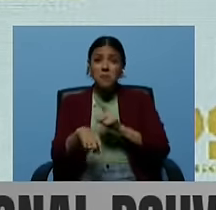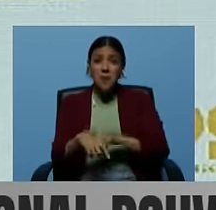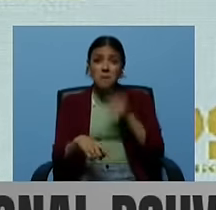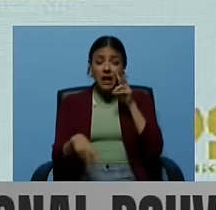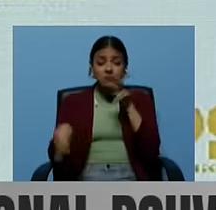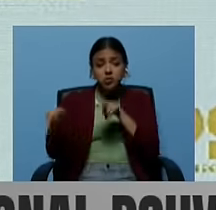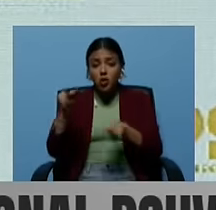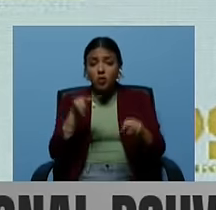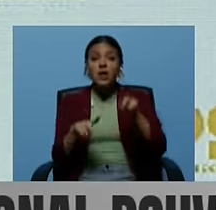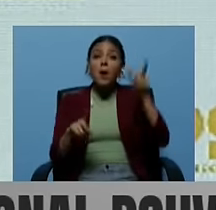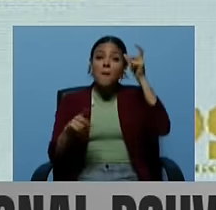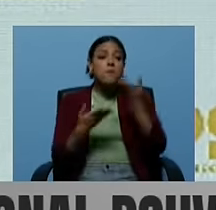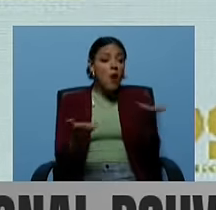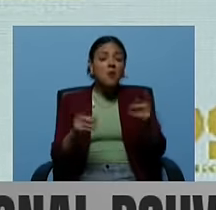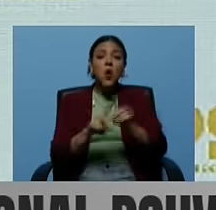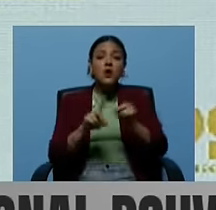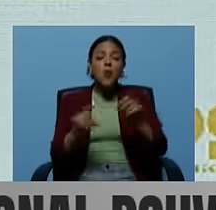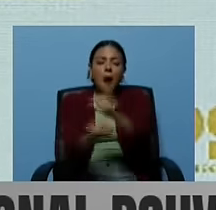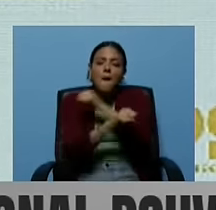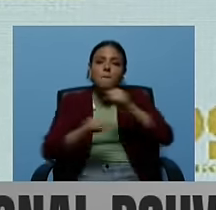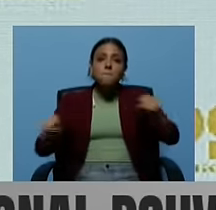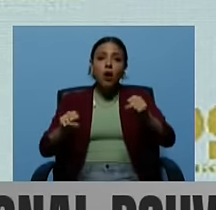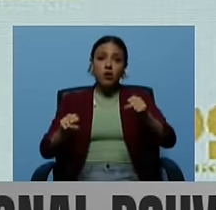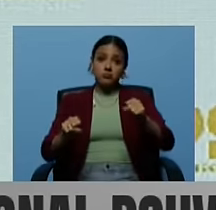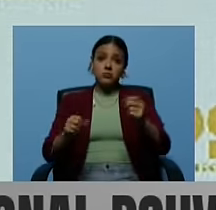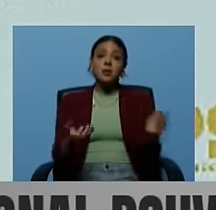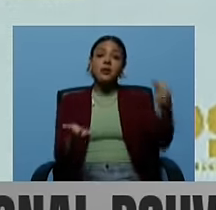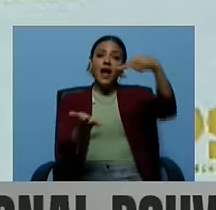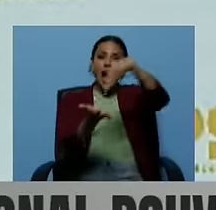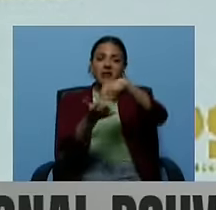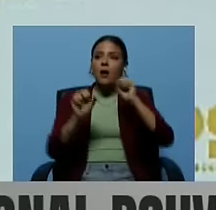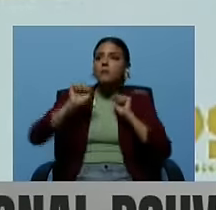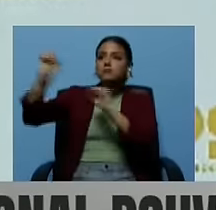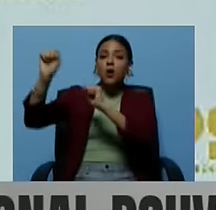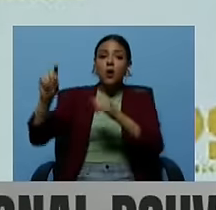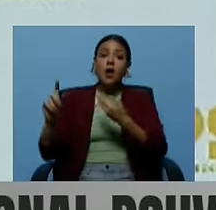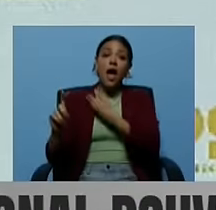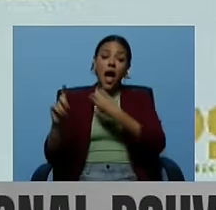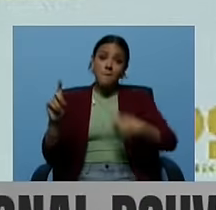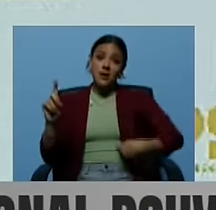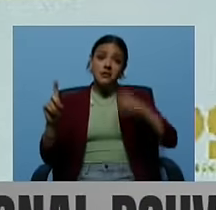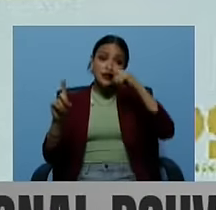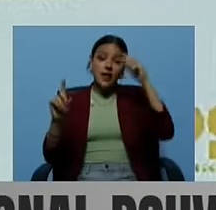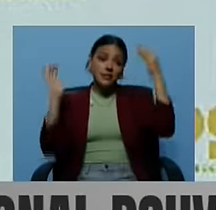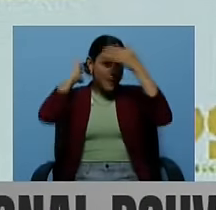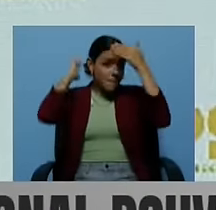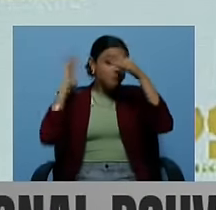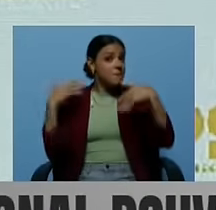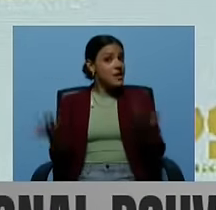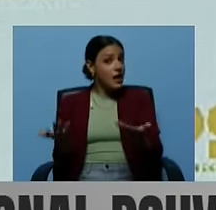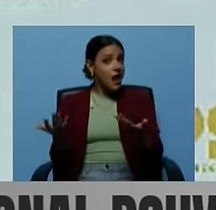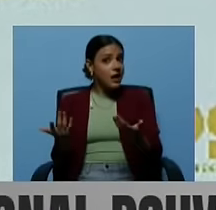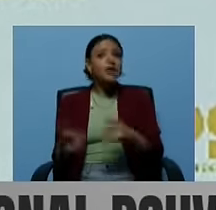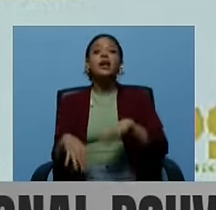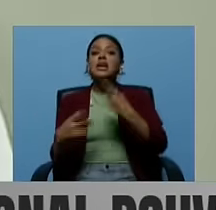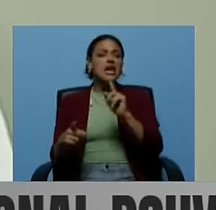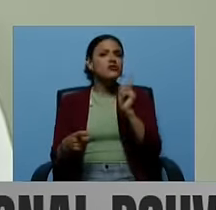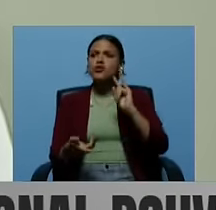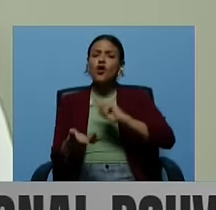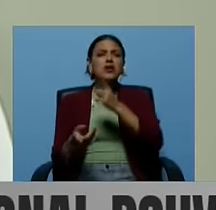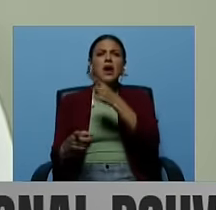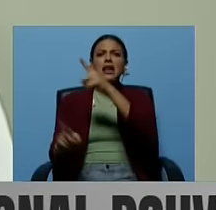En cualquier momento, ese pueblo se va a alzar, bien alzado, y no van a, ahí sí es verdad que no va a valer